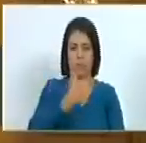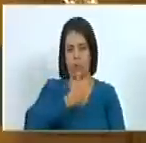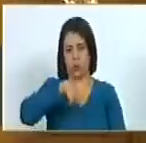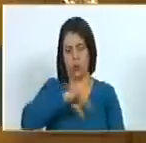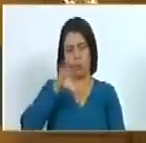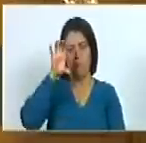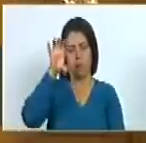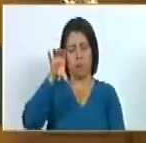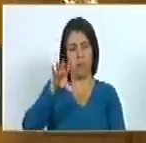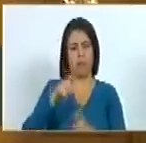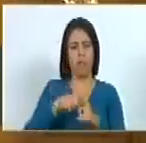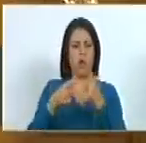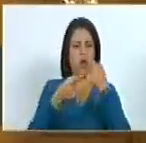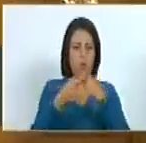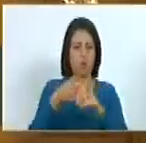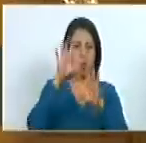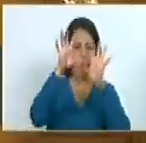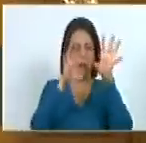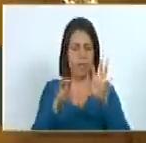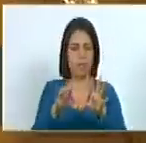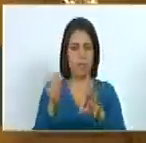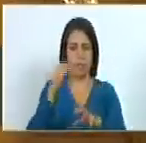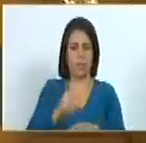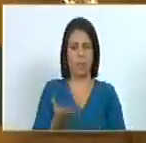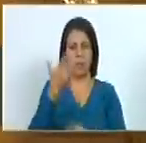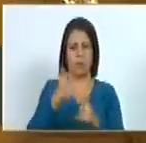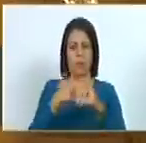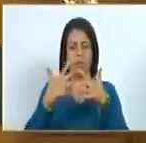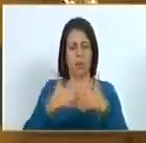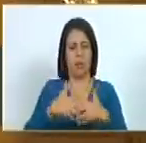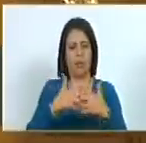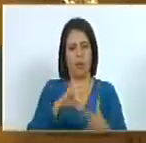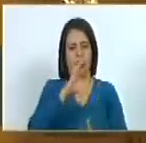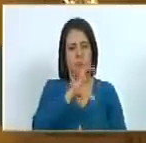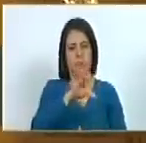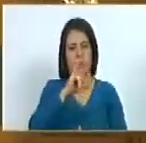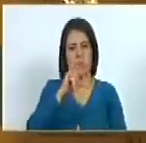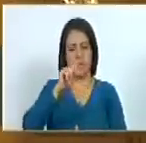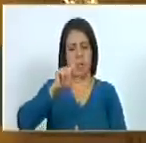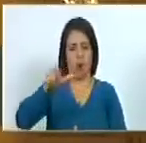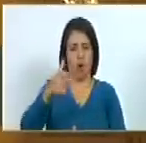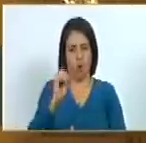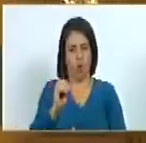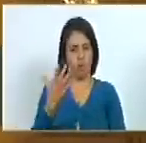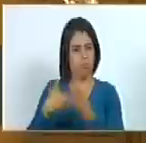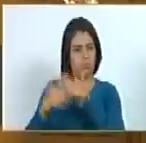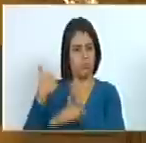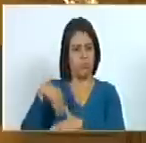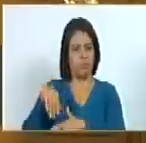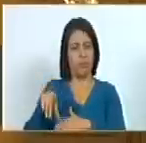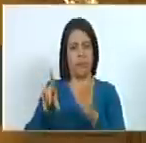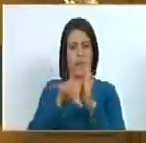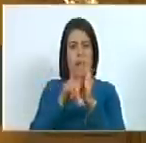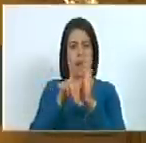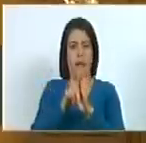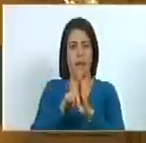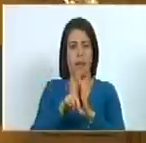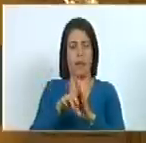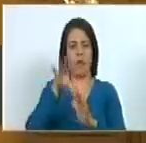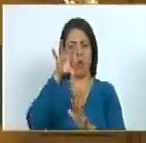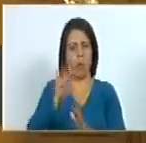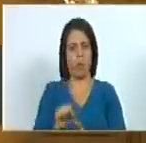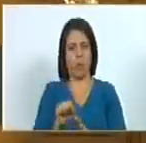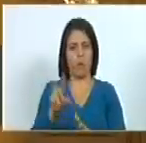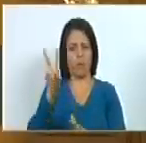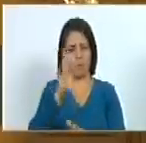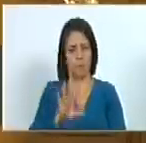nuestro país en el exterior, la empresa Citgo, adquirida legalmente por el